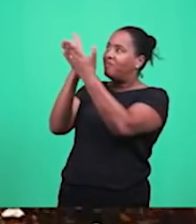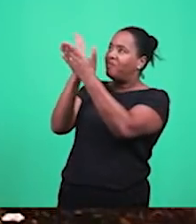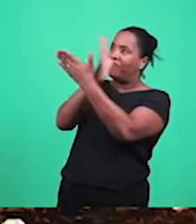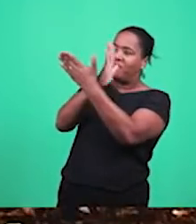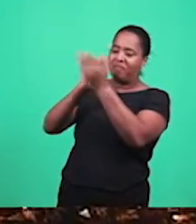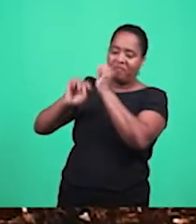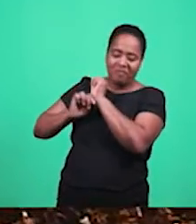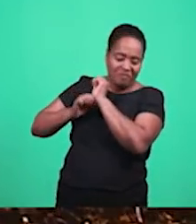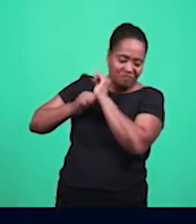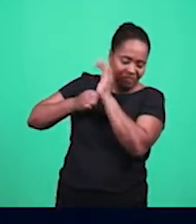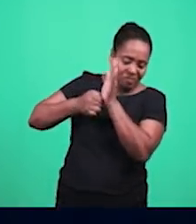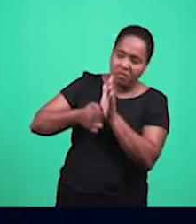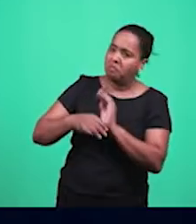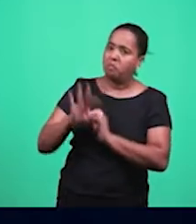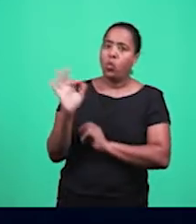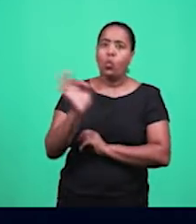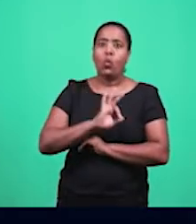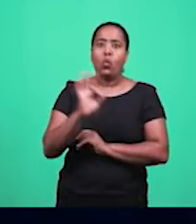shanghai